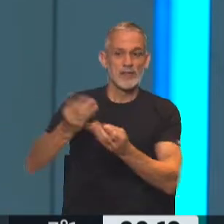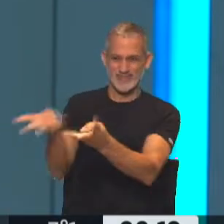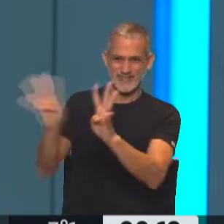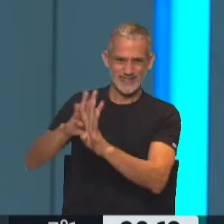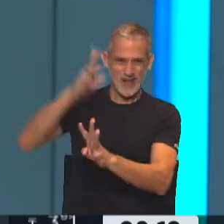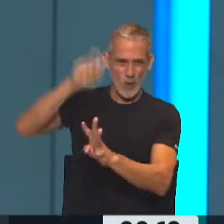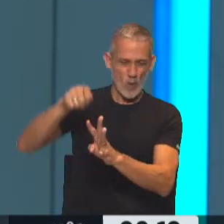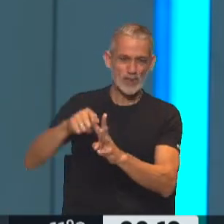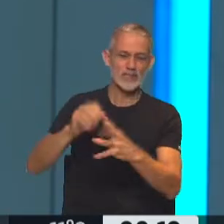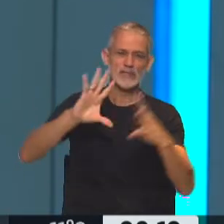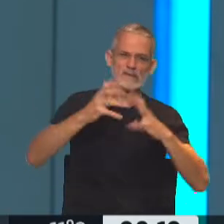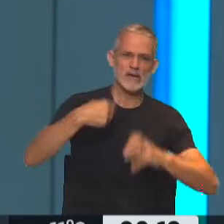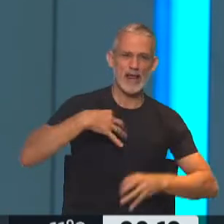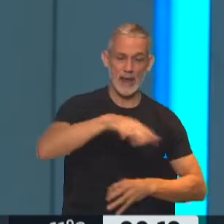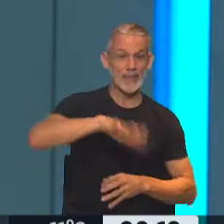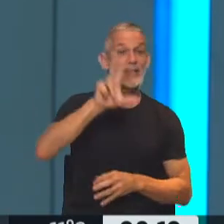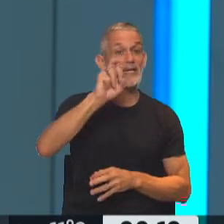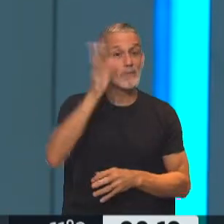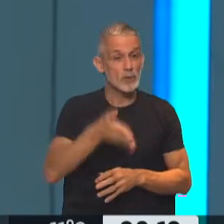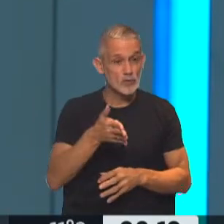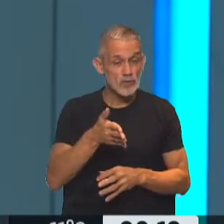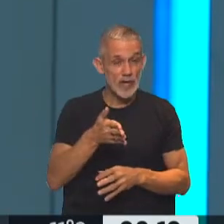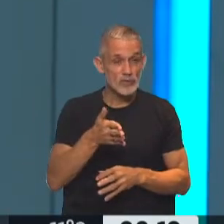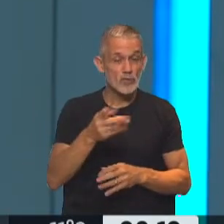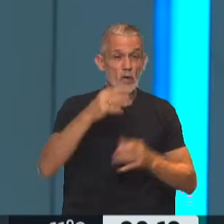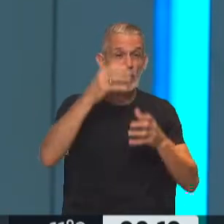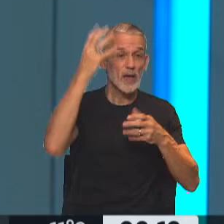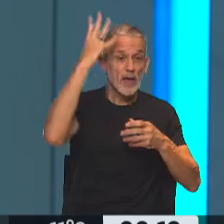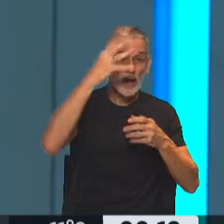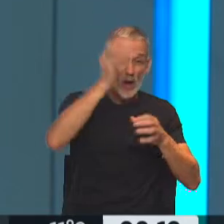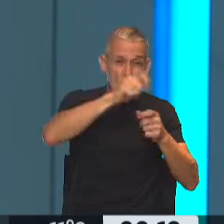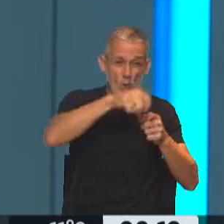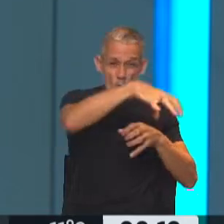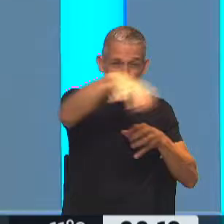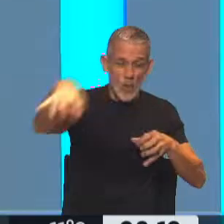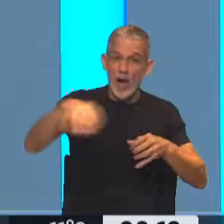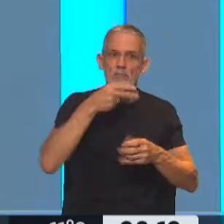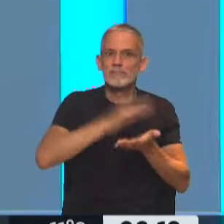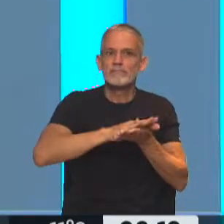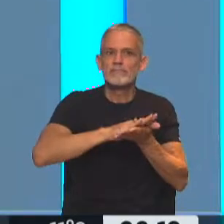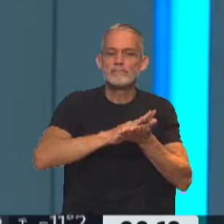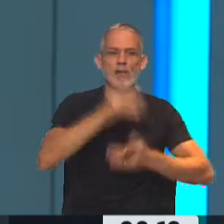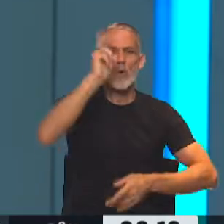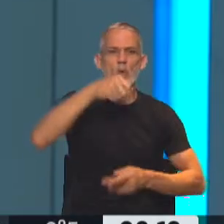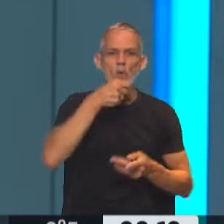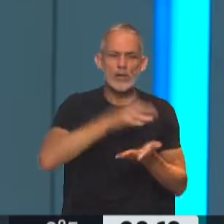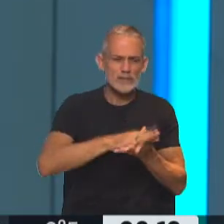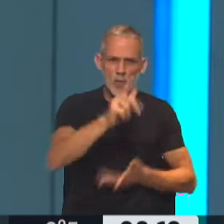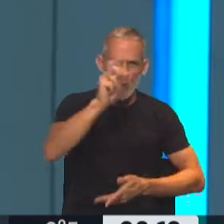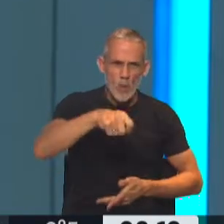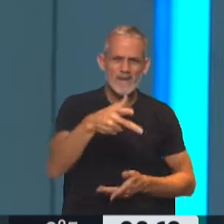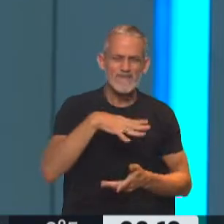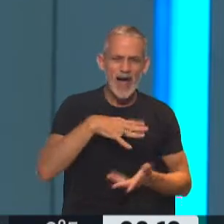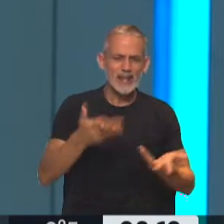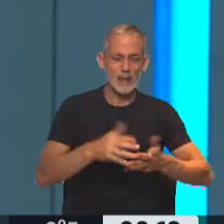Magistratura nos afectan o no. Hay un 30% de juzgados vacantes. La justicia es, o probablemente más. La justicia es